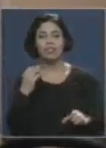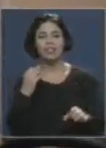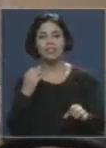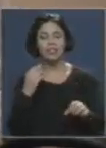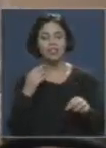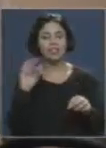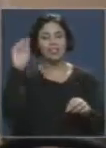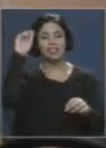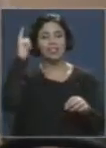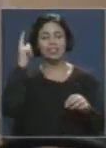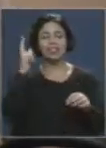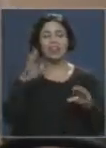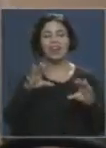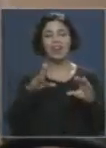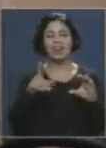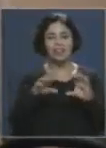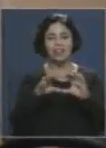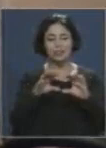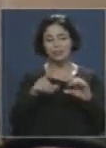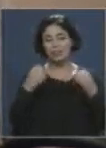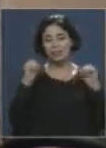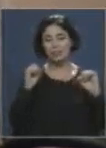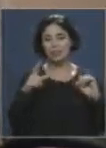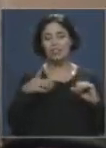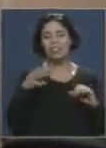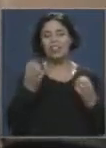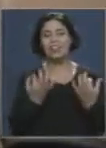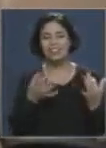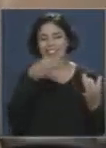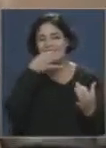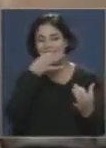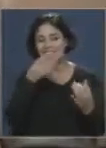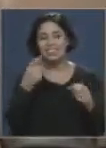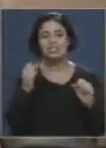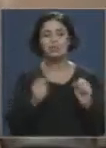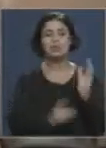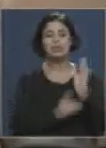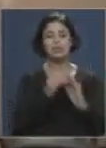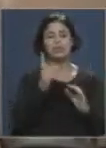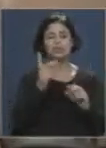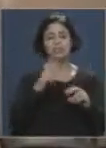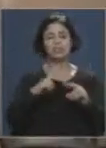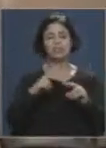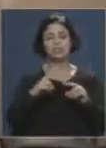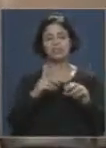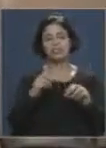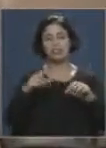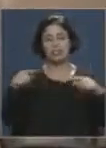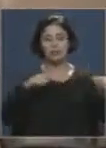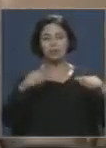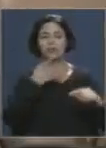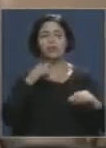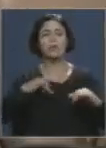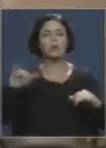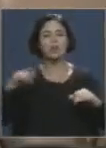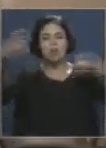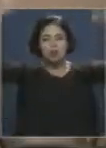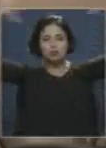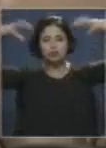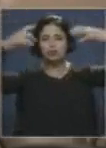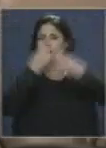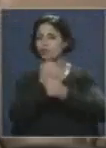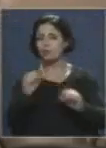deportivas de campos sintéticos, lugares donde antes el campeonato solo se podía desarrollar hasta el mes de abril, porque después venían las lluvias y no había ni una